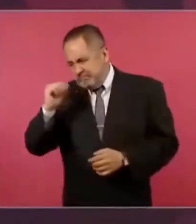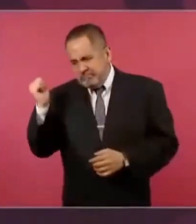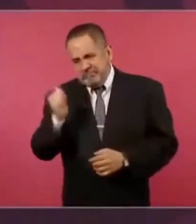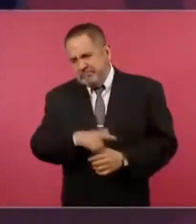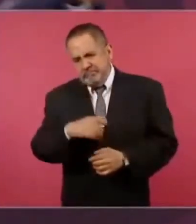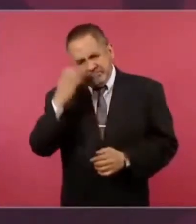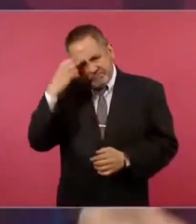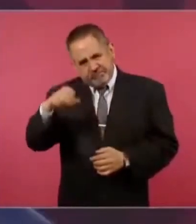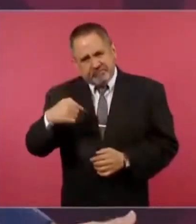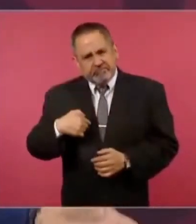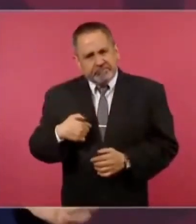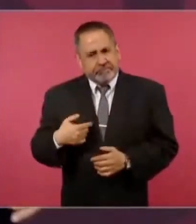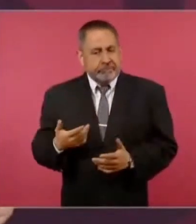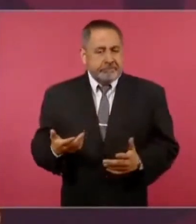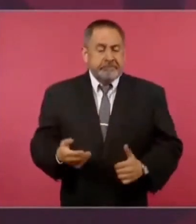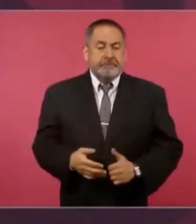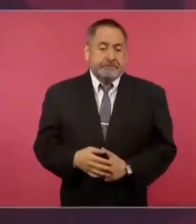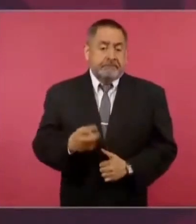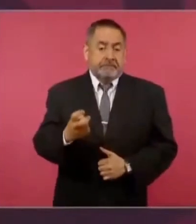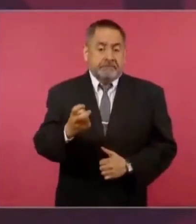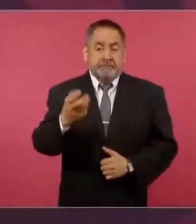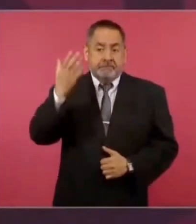Y eso era lo que existía.